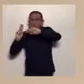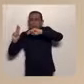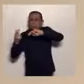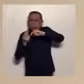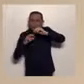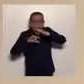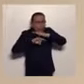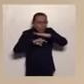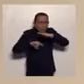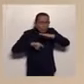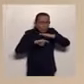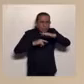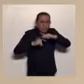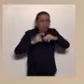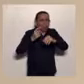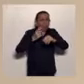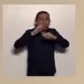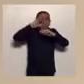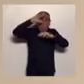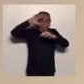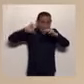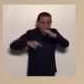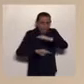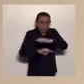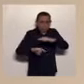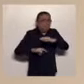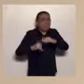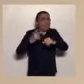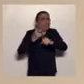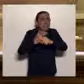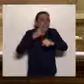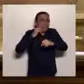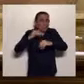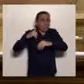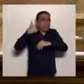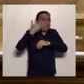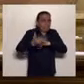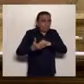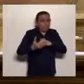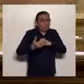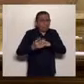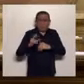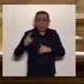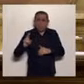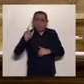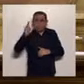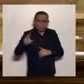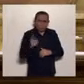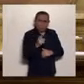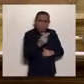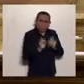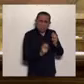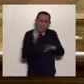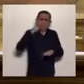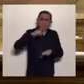crucificado, muerto y sepultado, descendió a los infiernos, al tercer día resucitó de entre